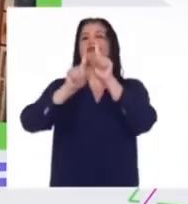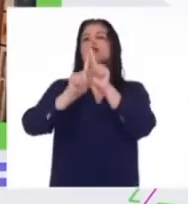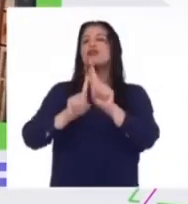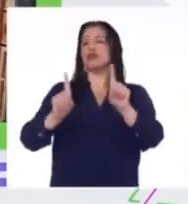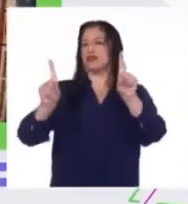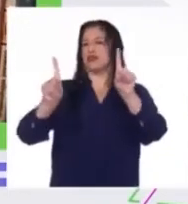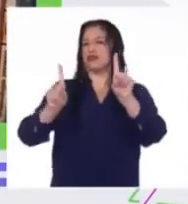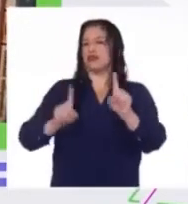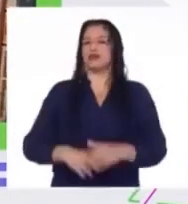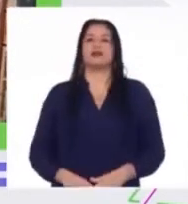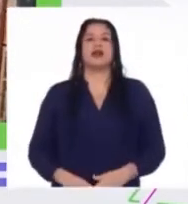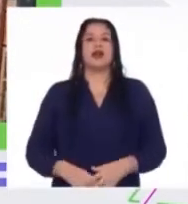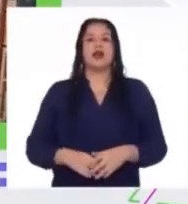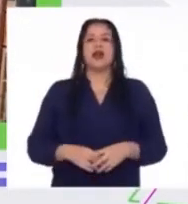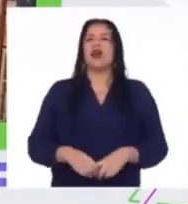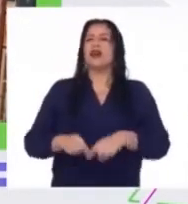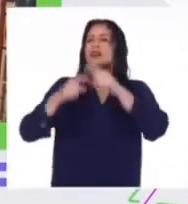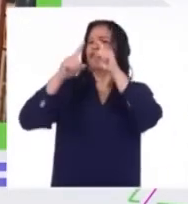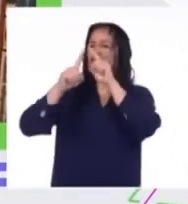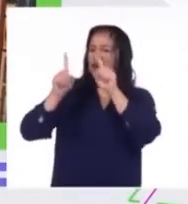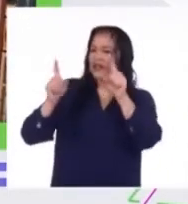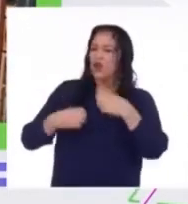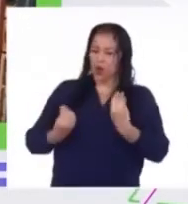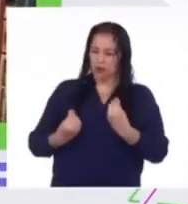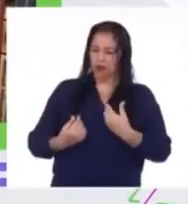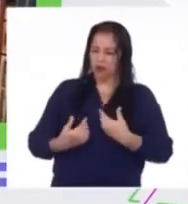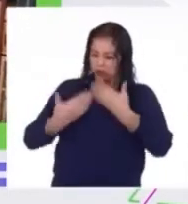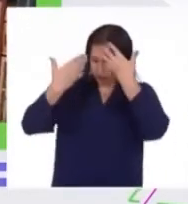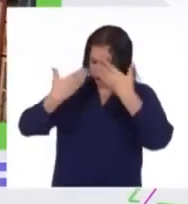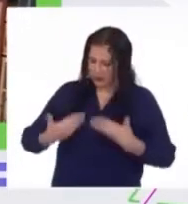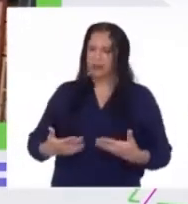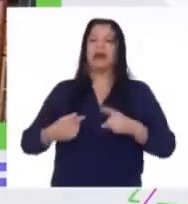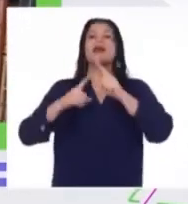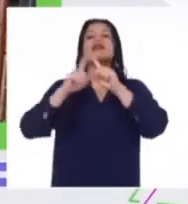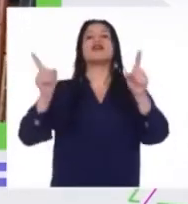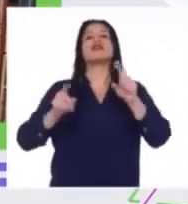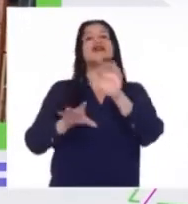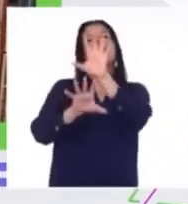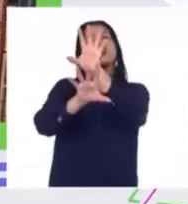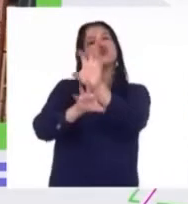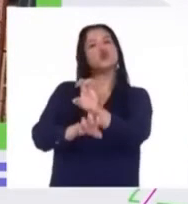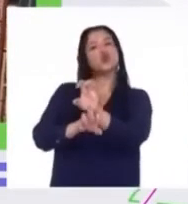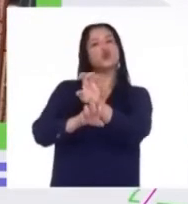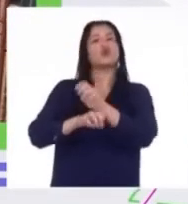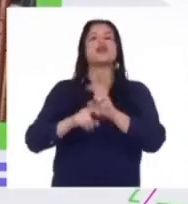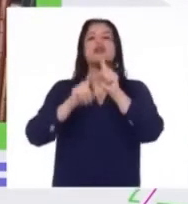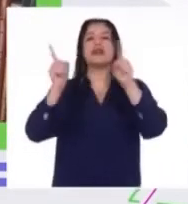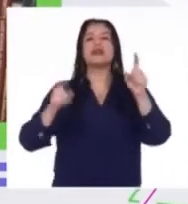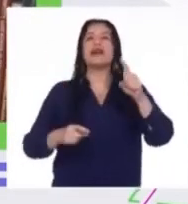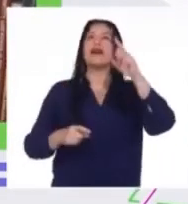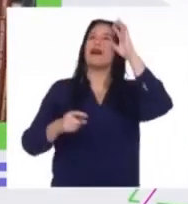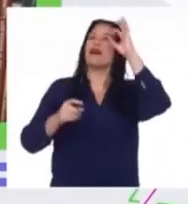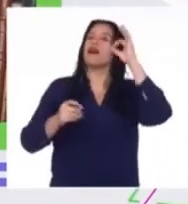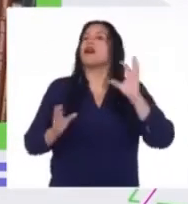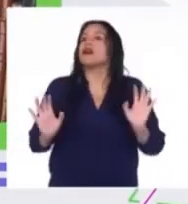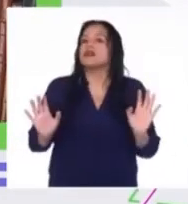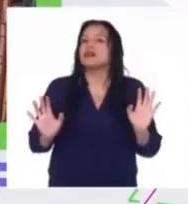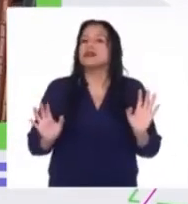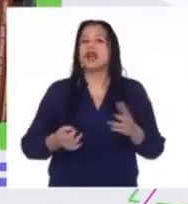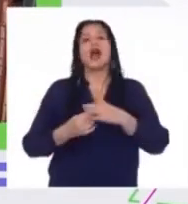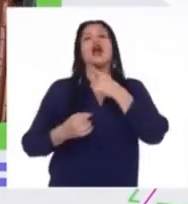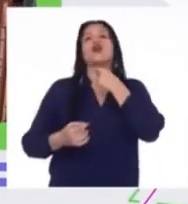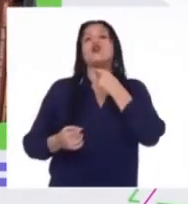Somos diversos desde la manera como nos vemos hasta diversos en nuestras costumbres, nuestras creencias,